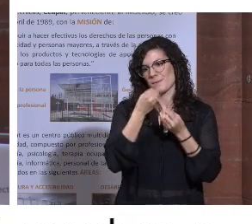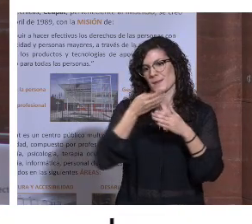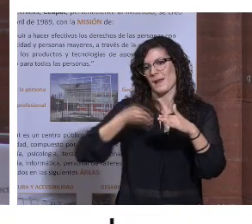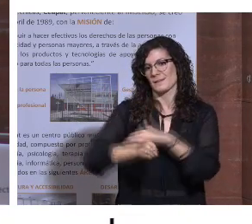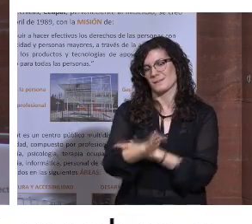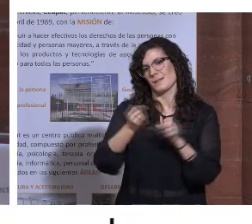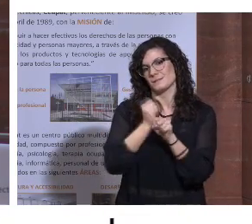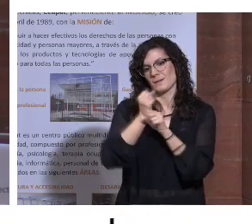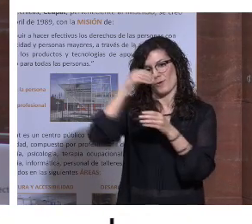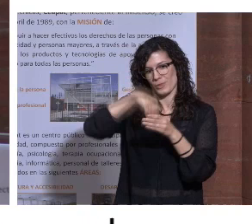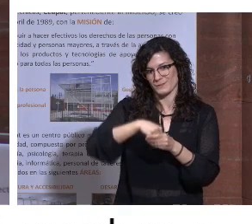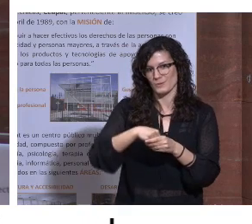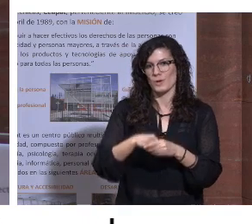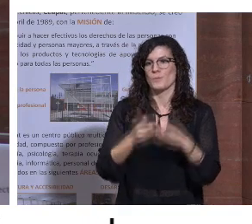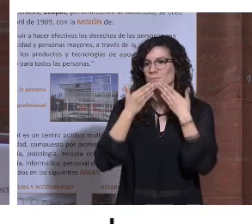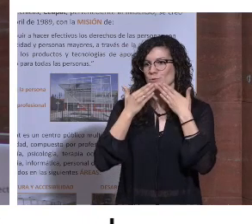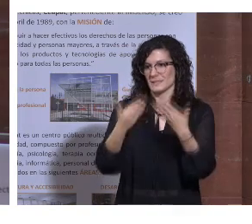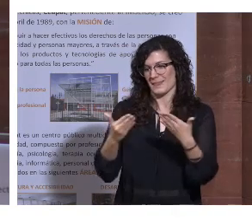nuestro trabajo diario. Muchas gracias.